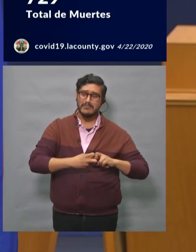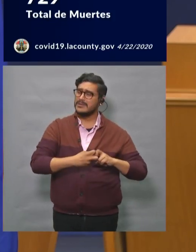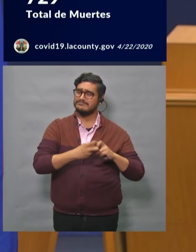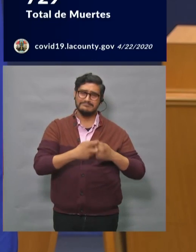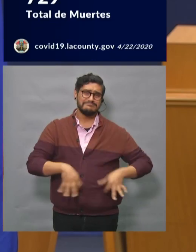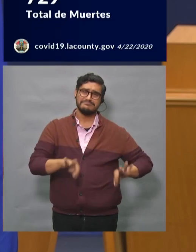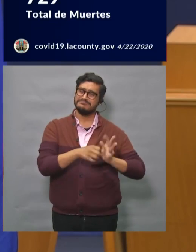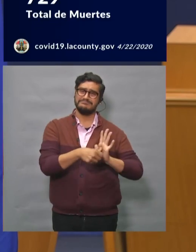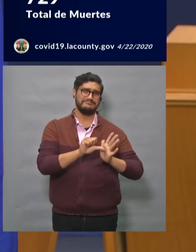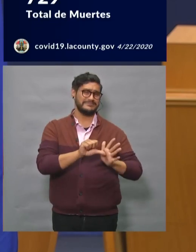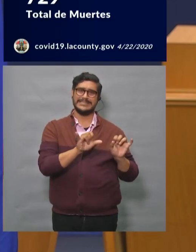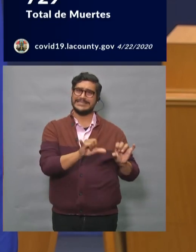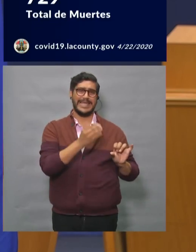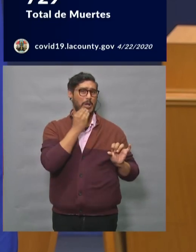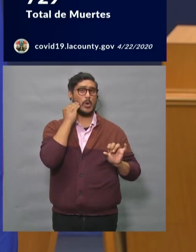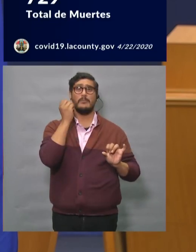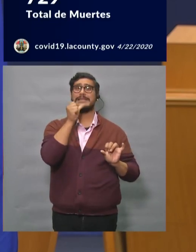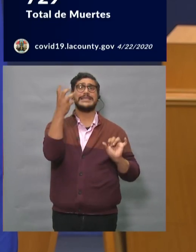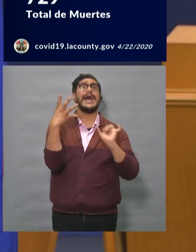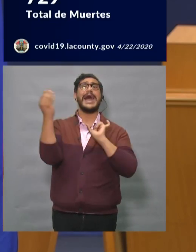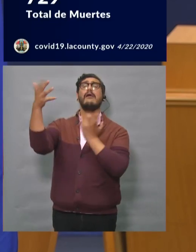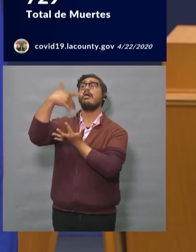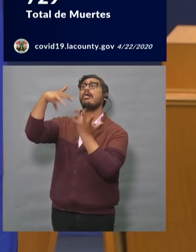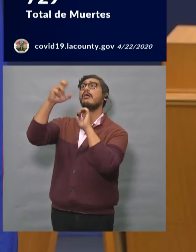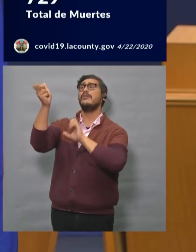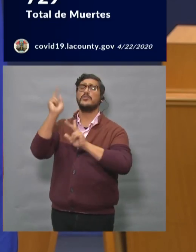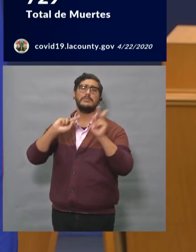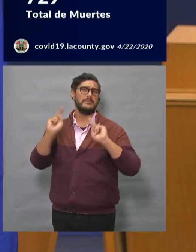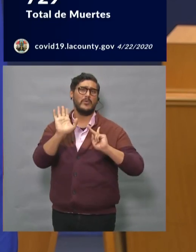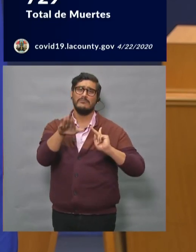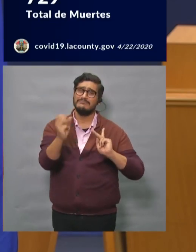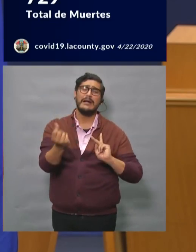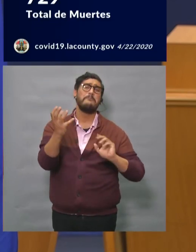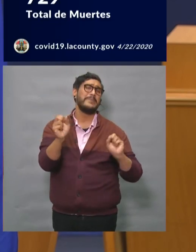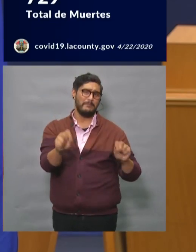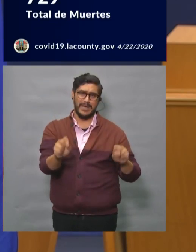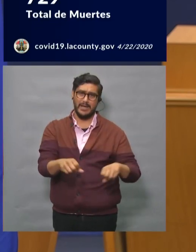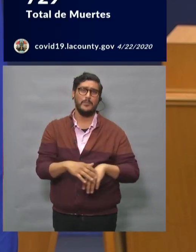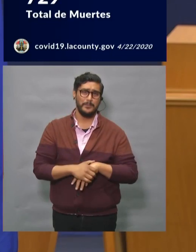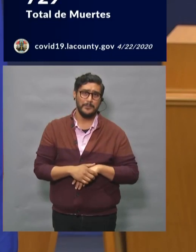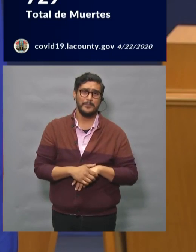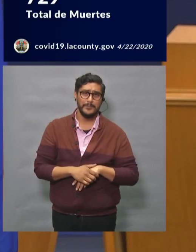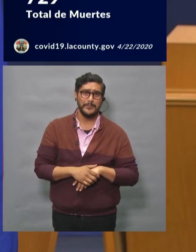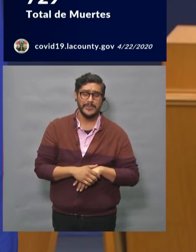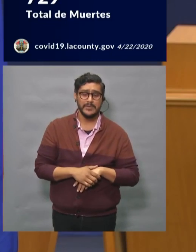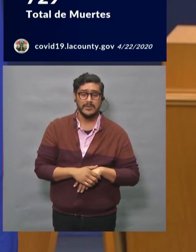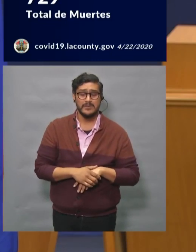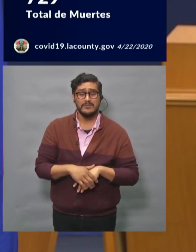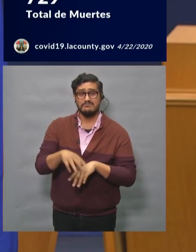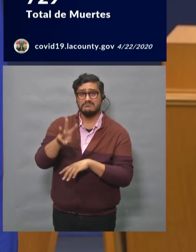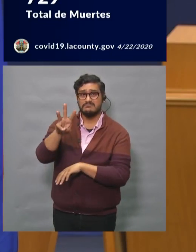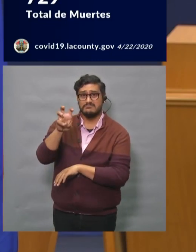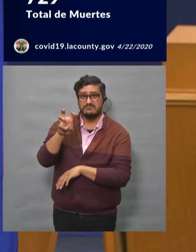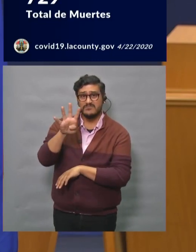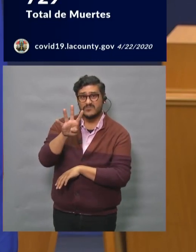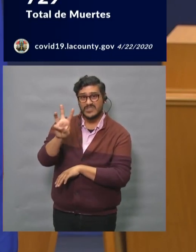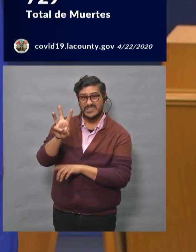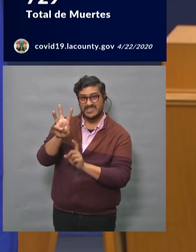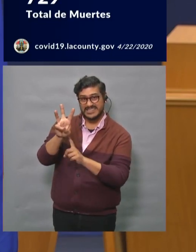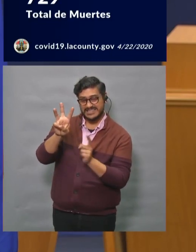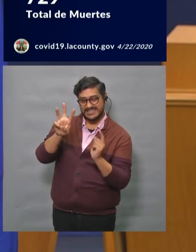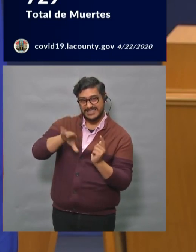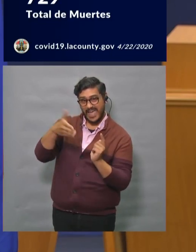eviten el contacto cercano con los demás, tanto como sea posible. Para las 646 muertes